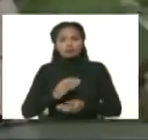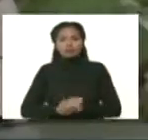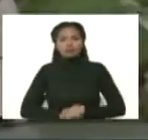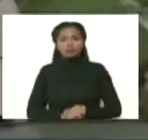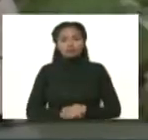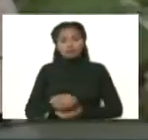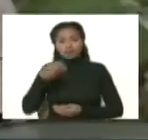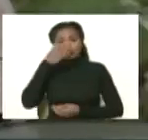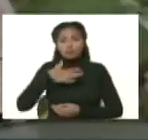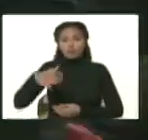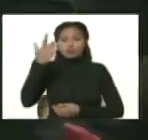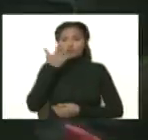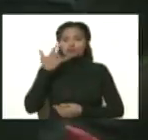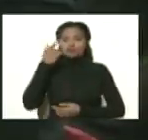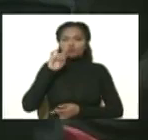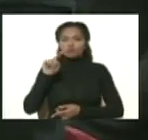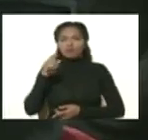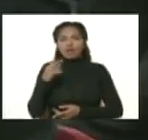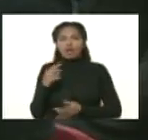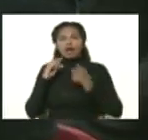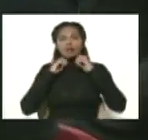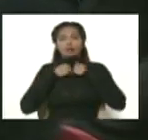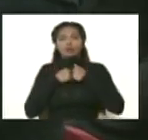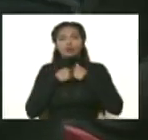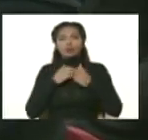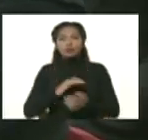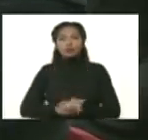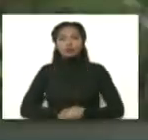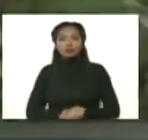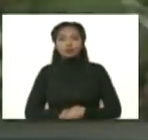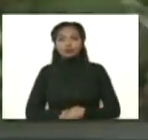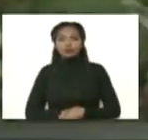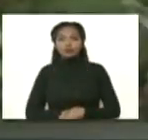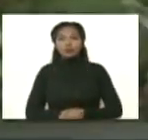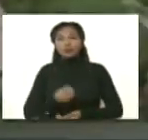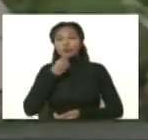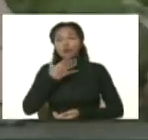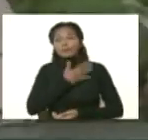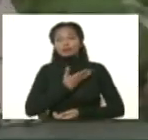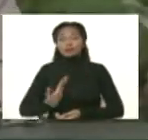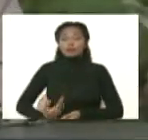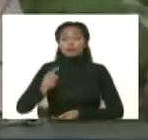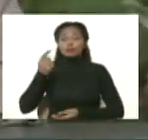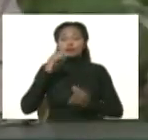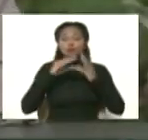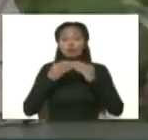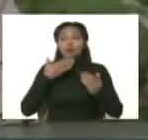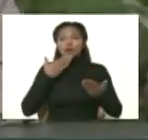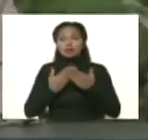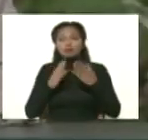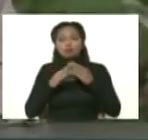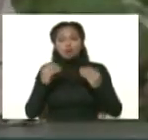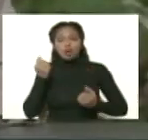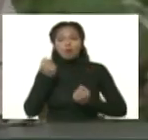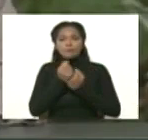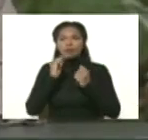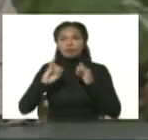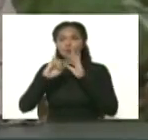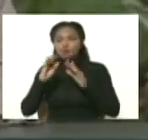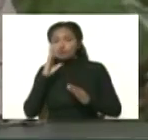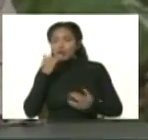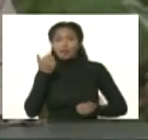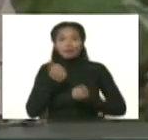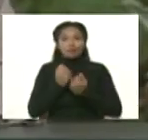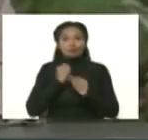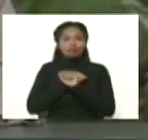de pueblos afrodescendientes. Aristóbulo. Bueno, presidente, primero que todo, gracias por todo el apoyo. Sin su apoyo hubiese